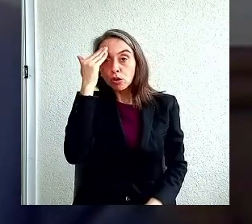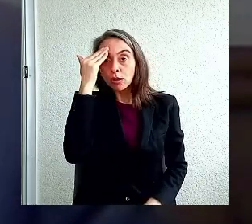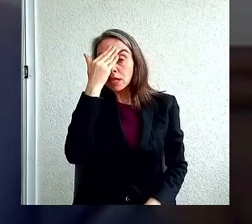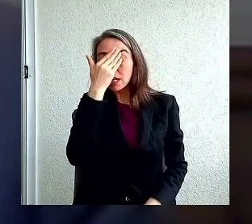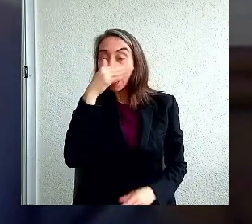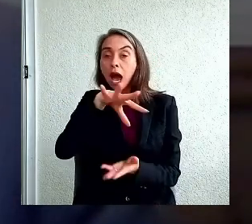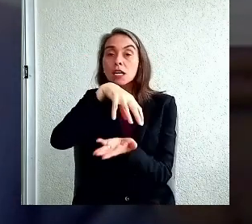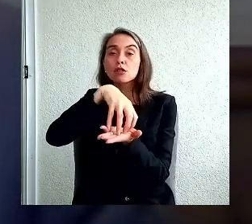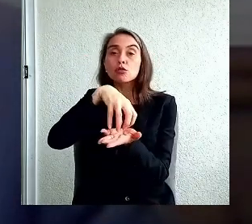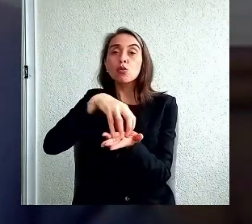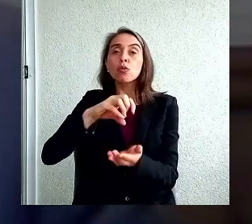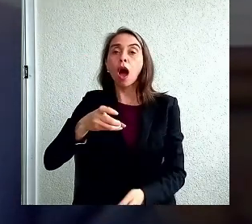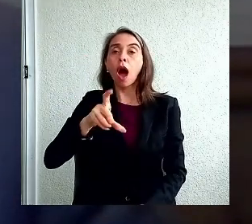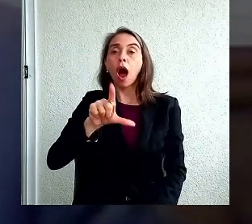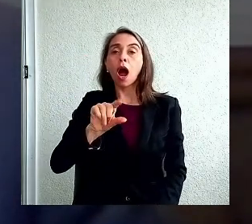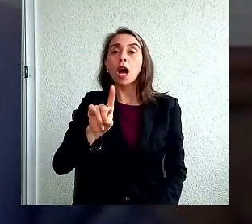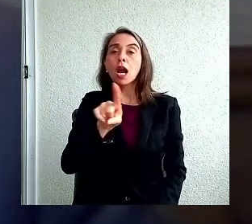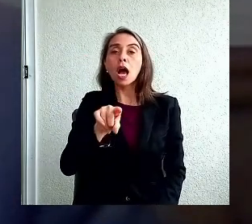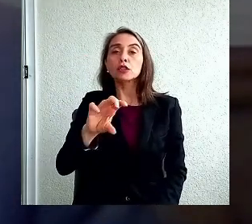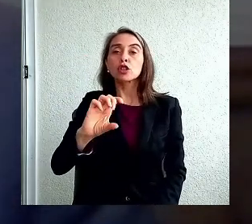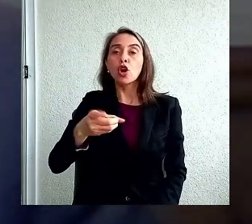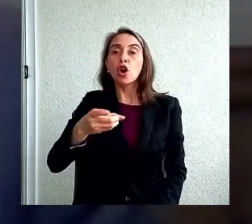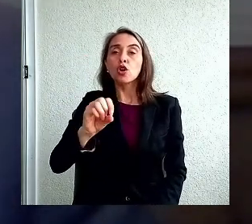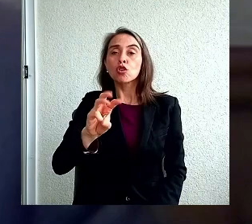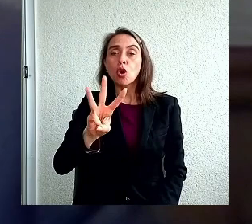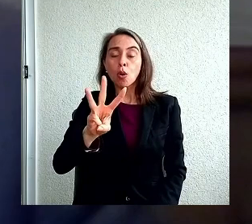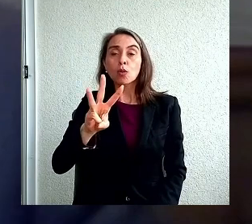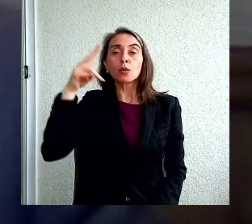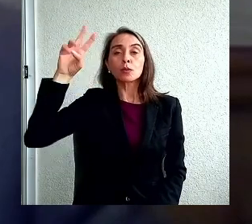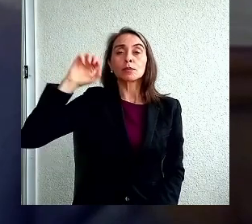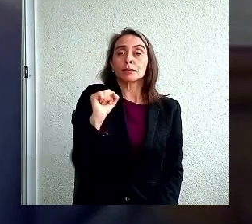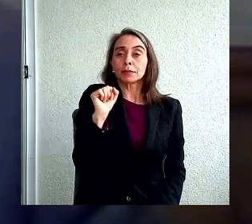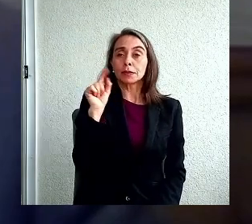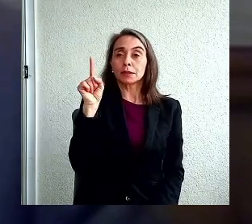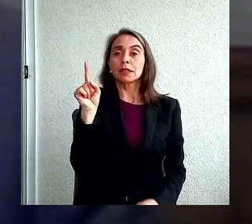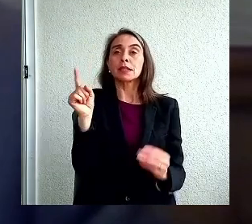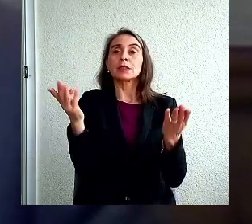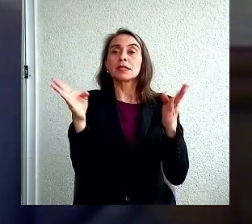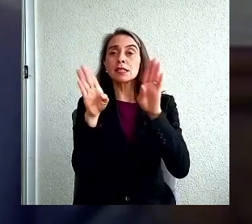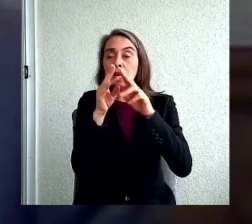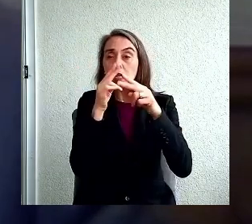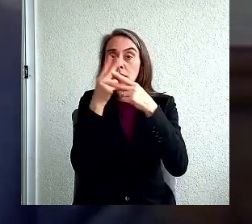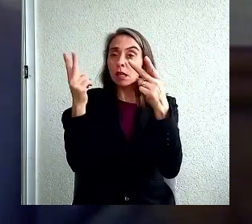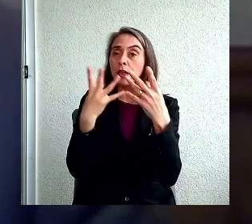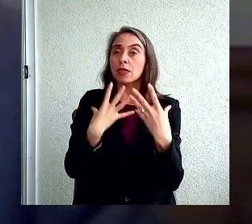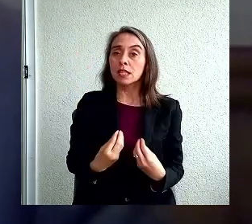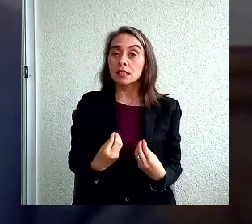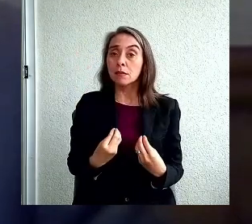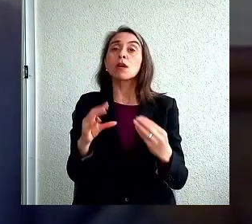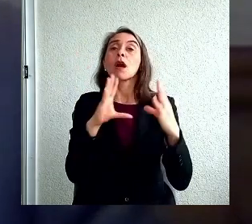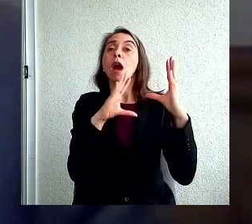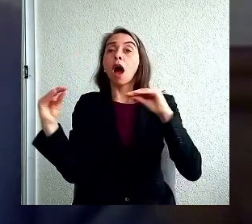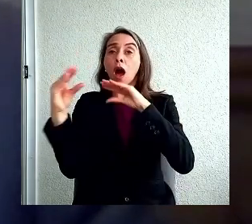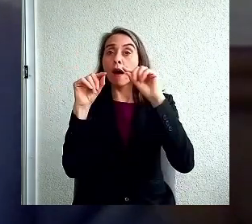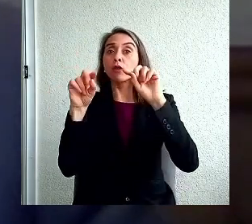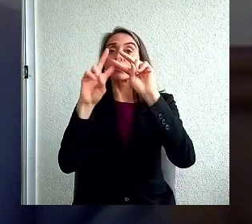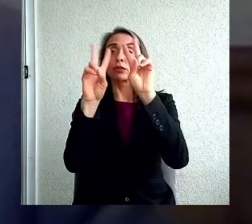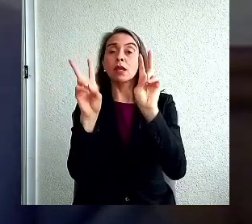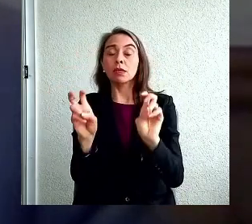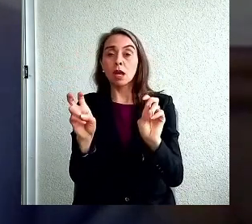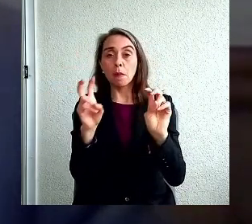cierre decepcionó a muchos, ubicó nuevamente en la palestra este tema, que tan solo unos meses